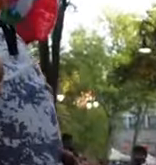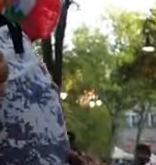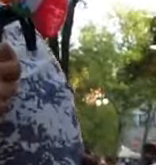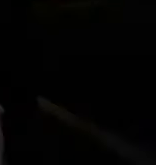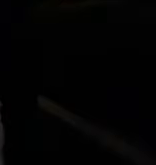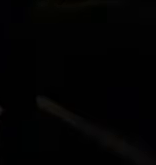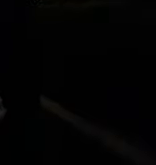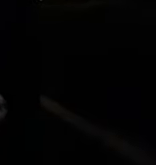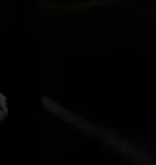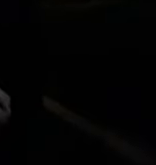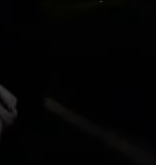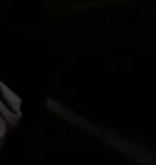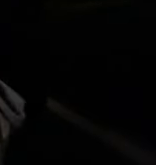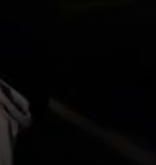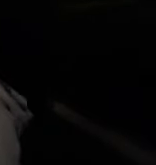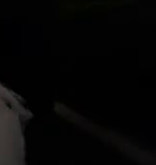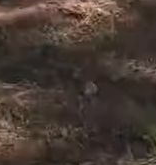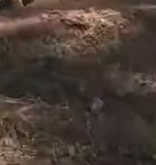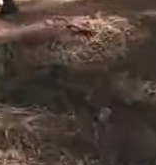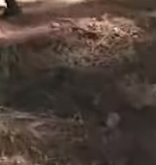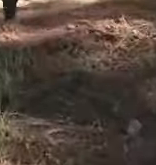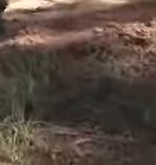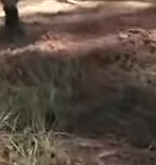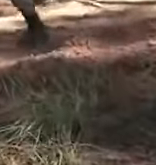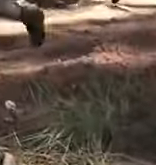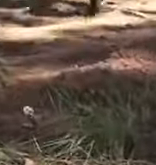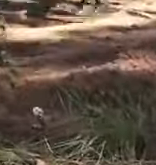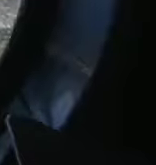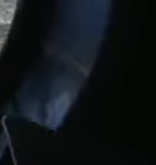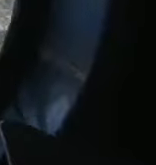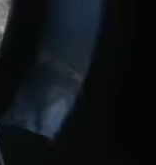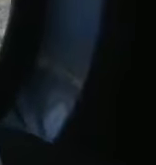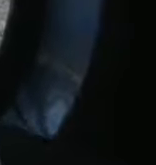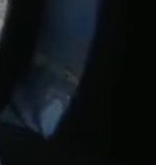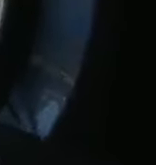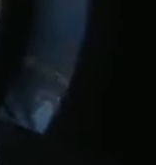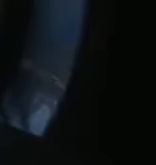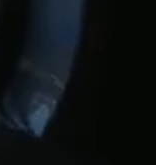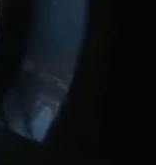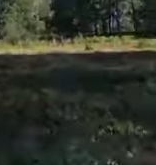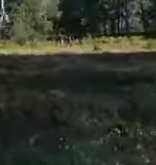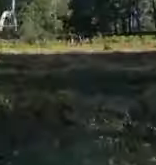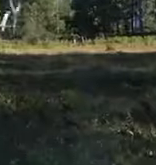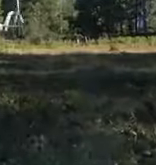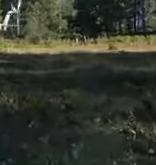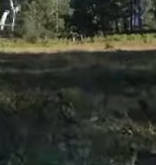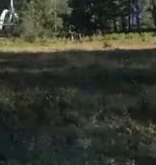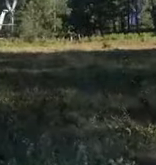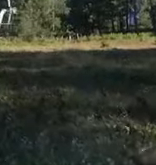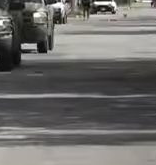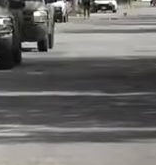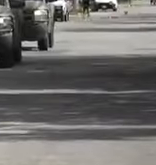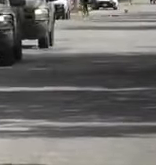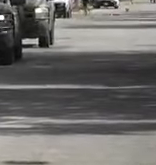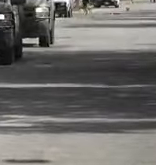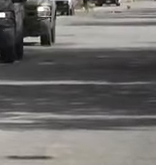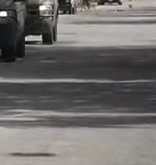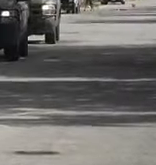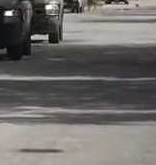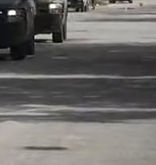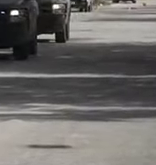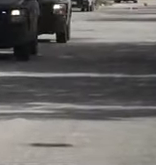seguridad que requiere el pueblo de México. El concepto bajo el cual actúan las fuerzas de seguridad se basa en unidad